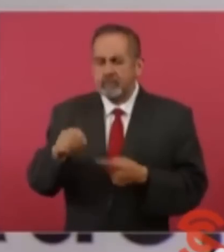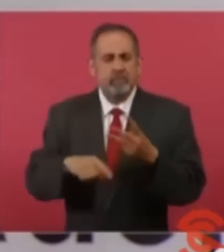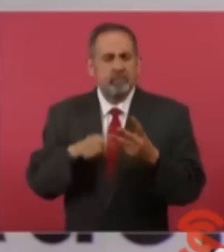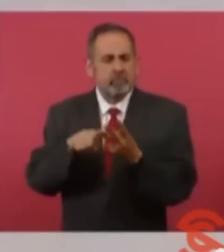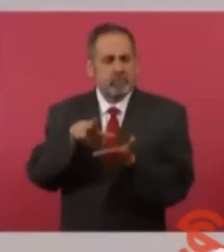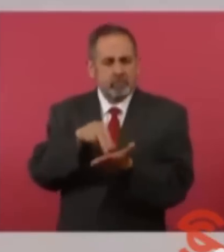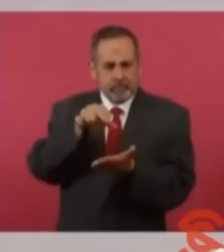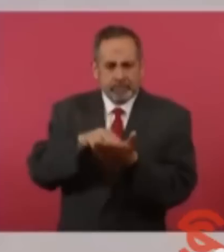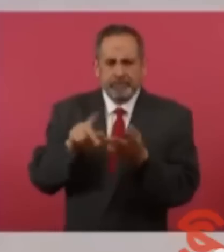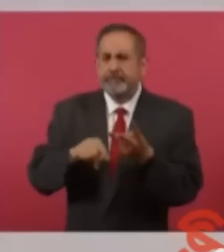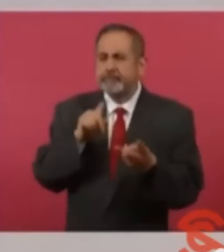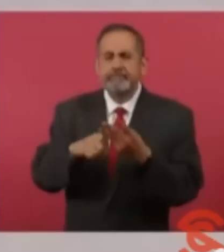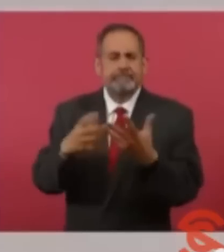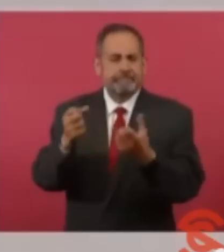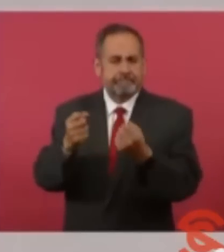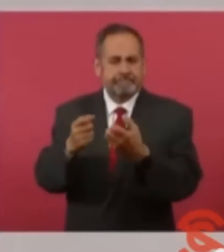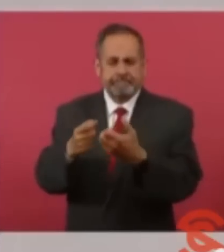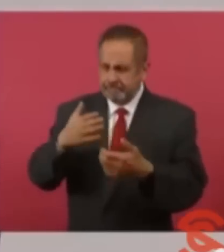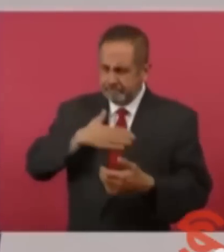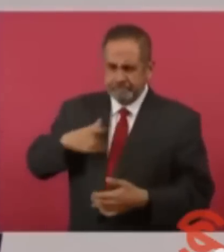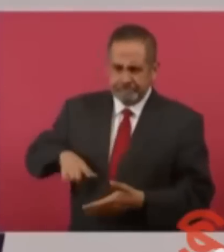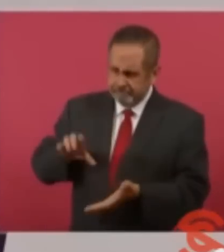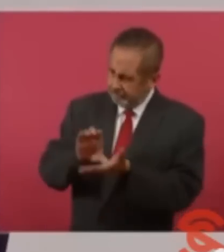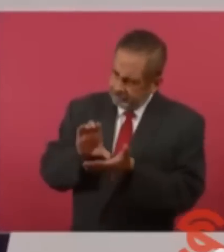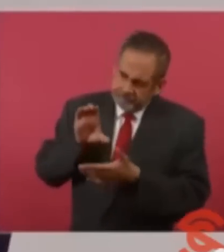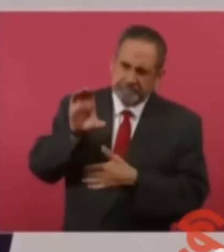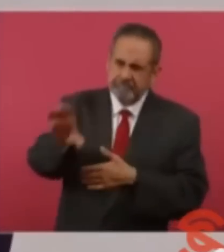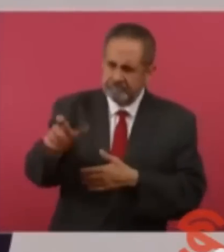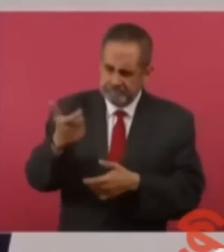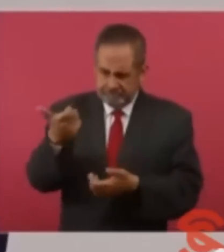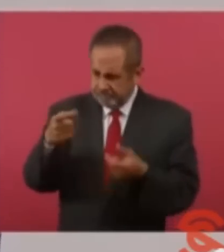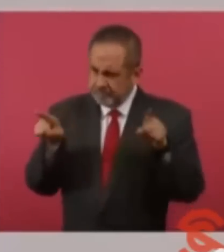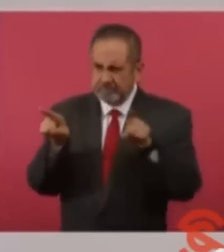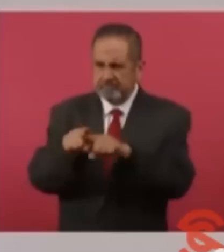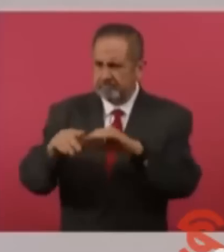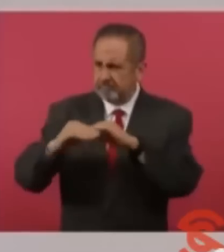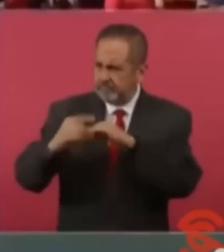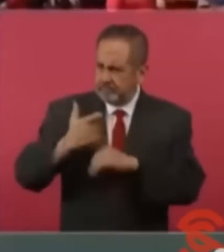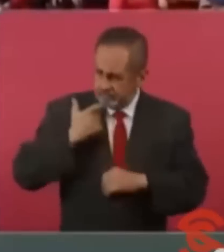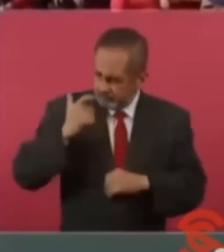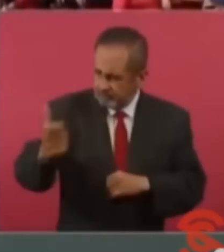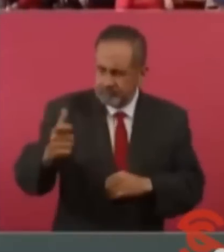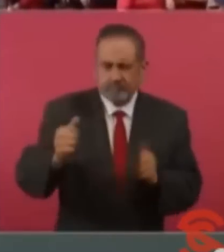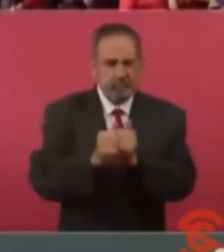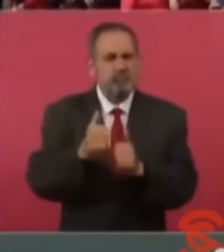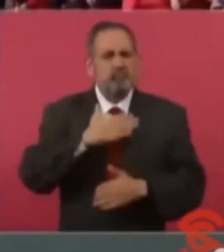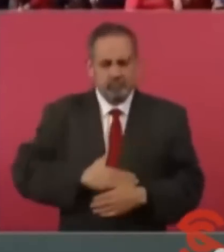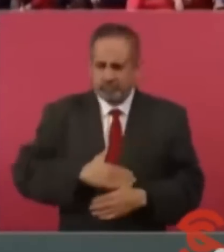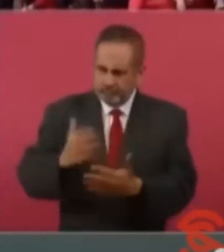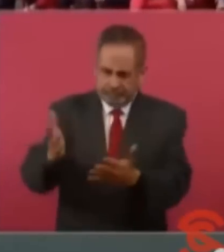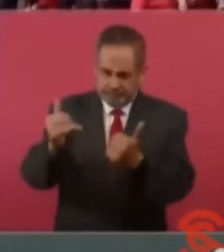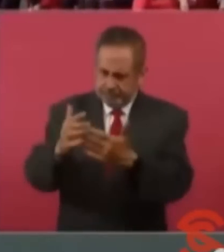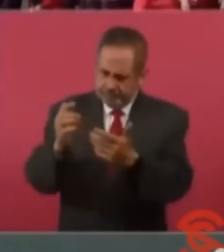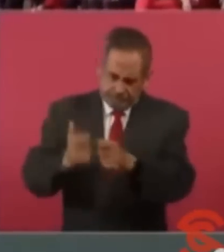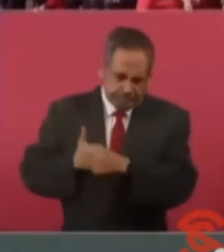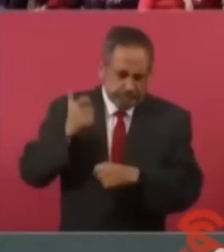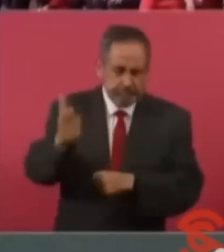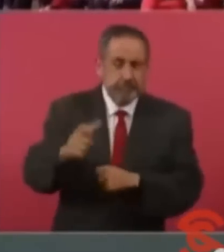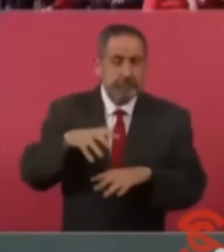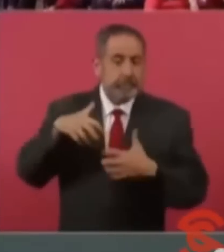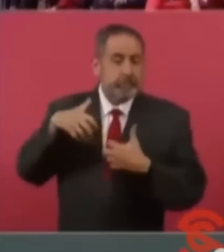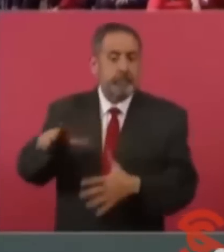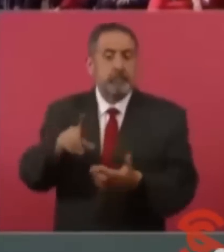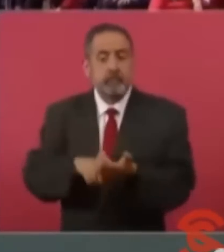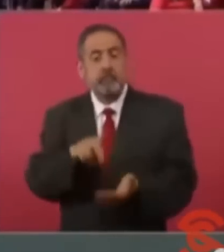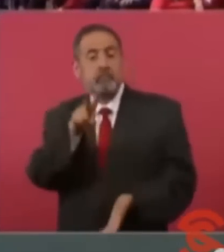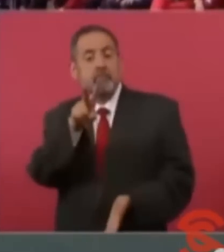la leche. Estamos comprando a productores pequeños y medianos a precios justos 2 millones de